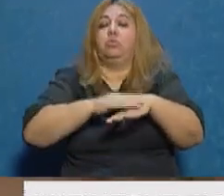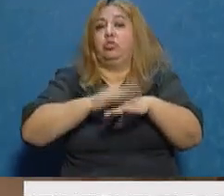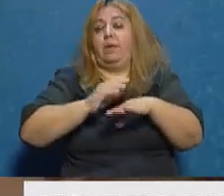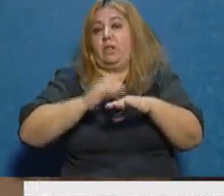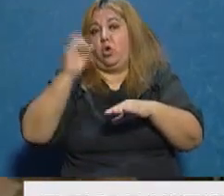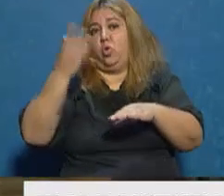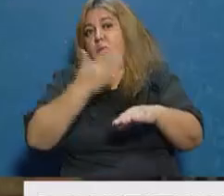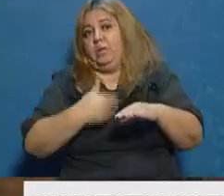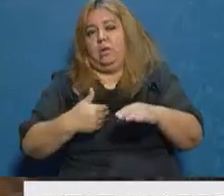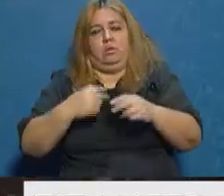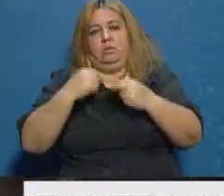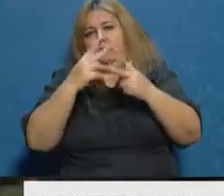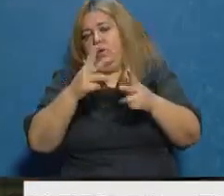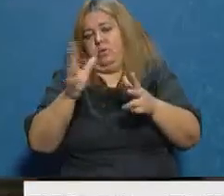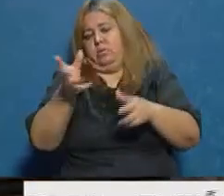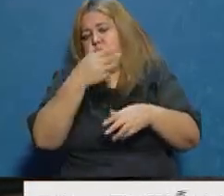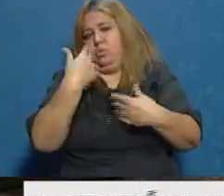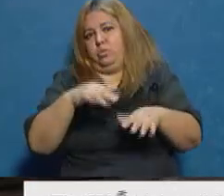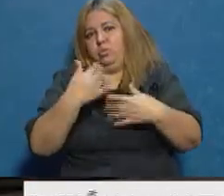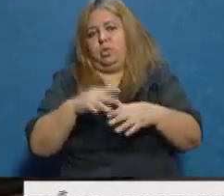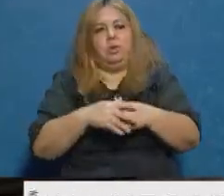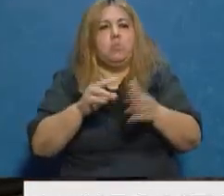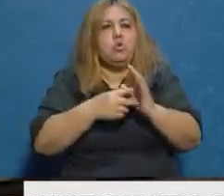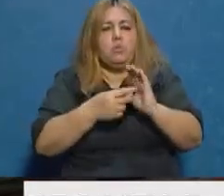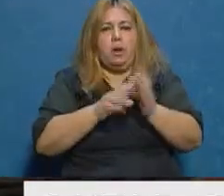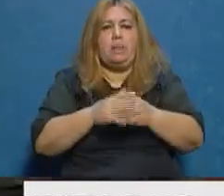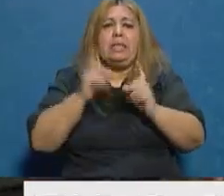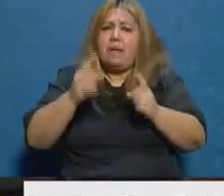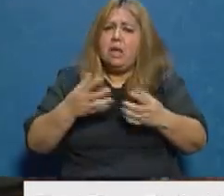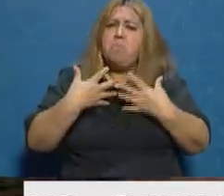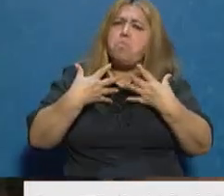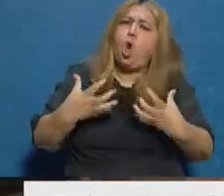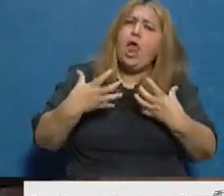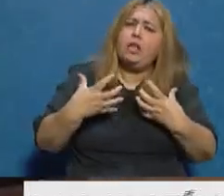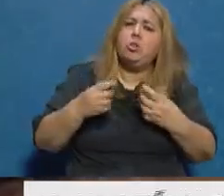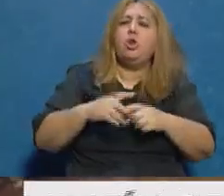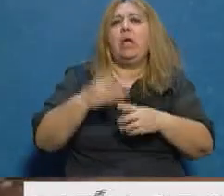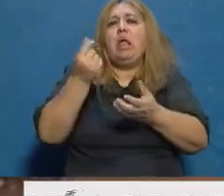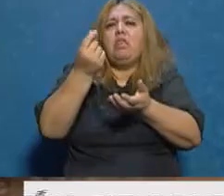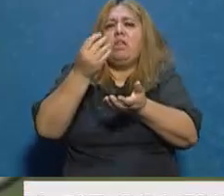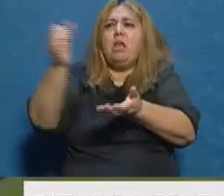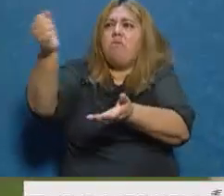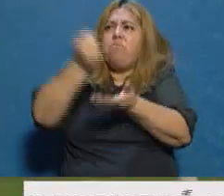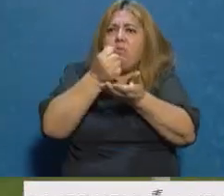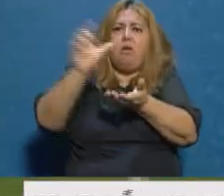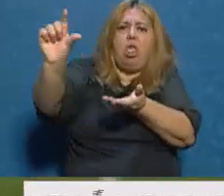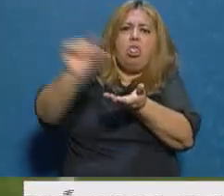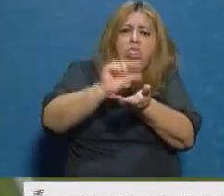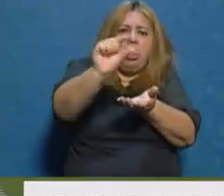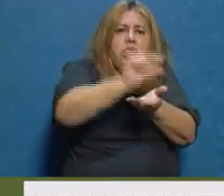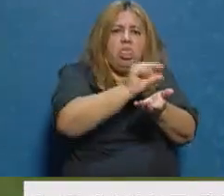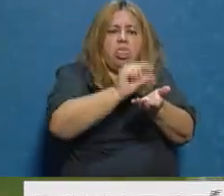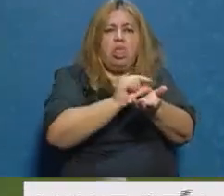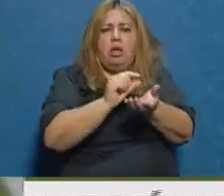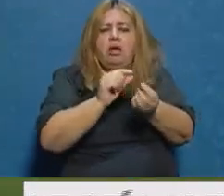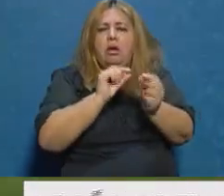Incluso también están bastante molestos con el manejo de algunos fondos que bien podrían servirle en esta situación de pandemia